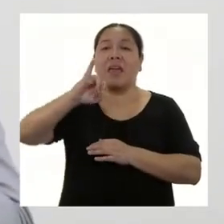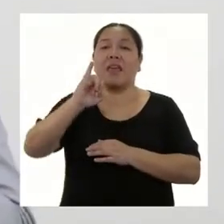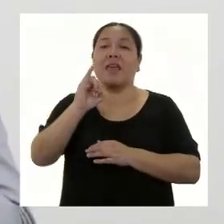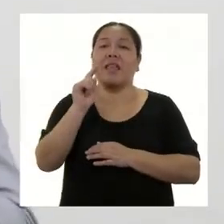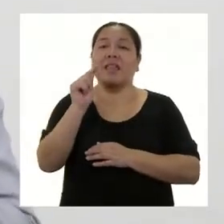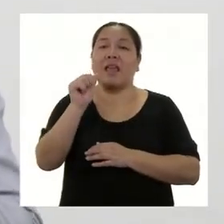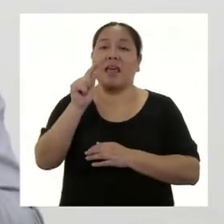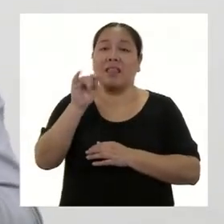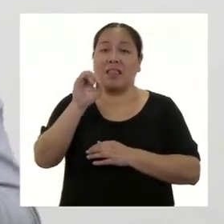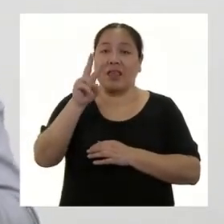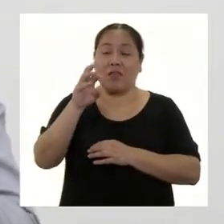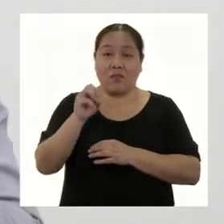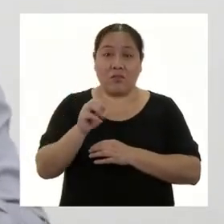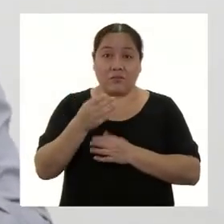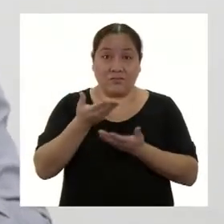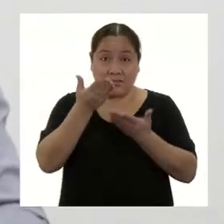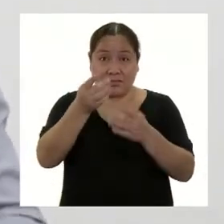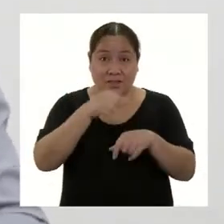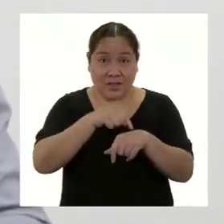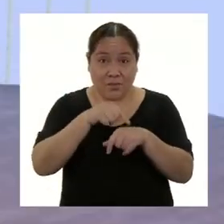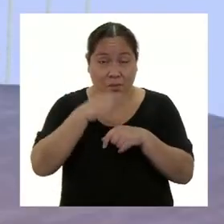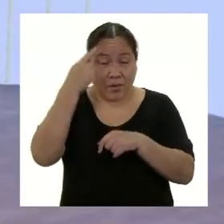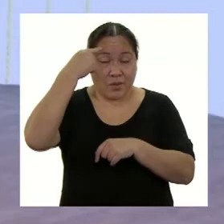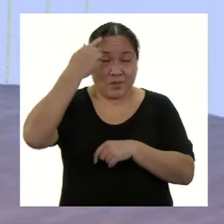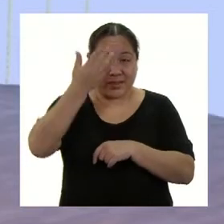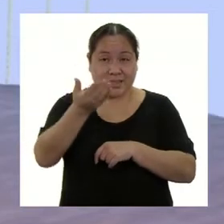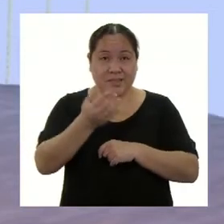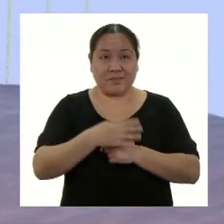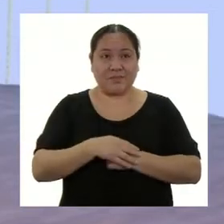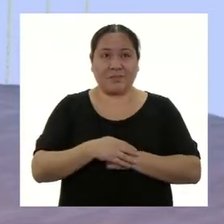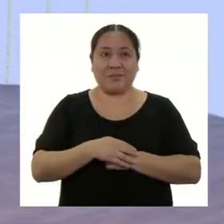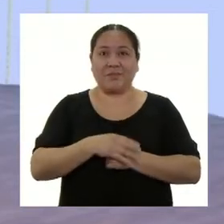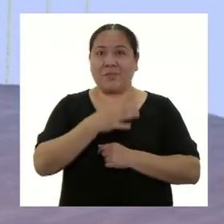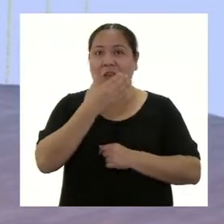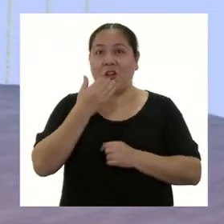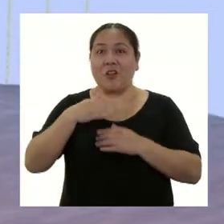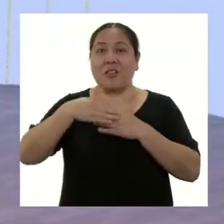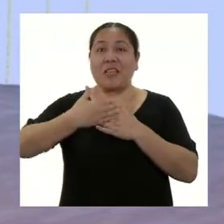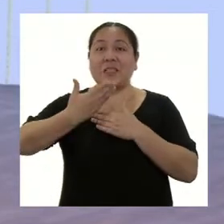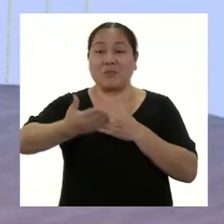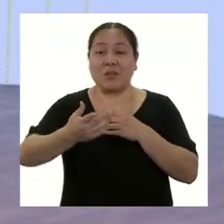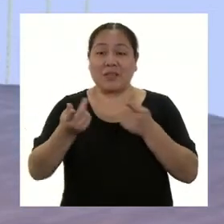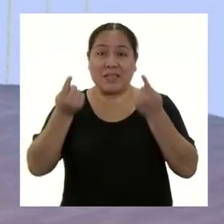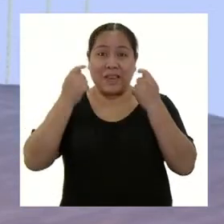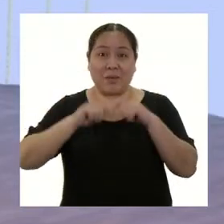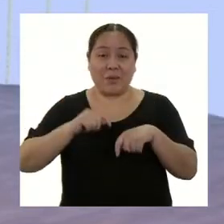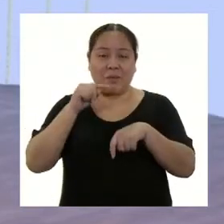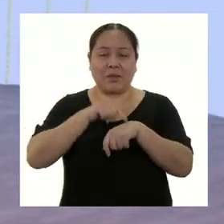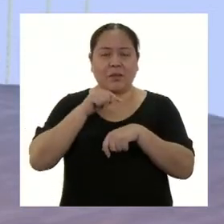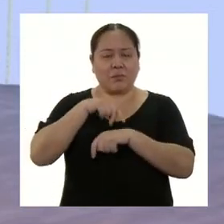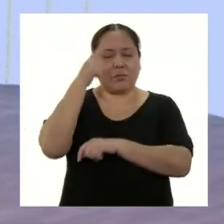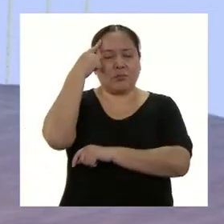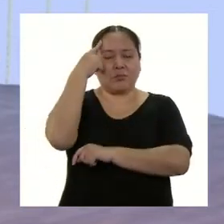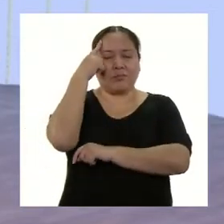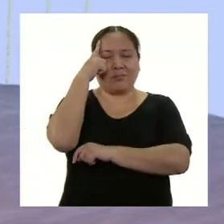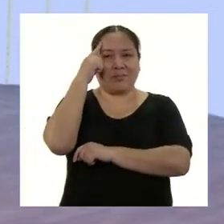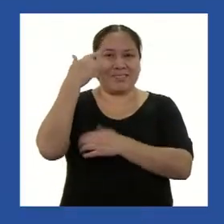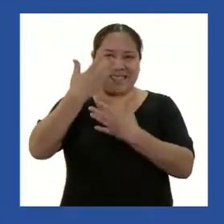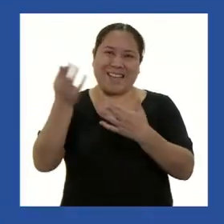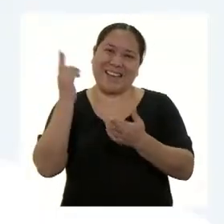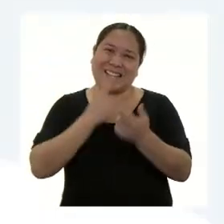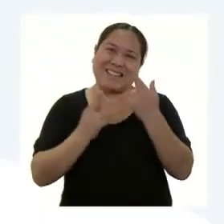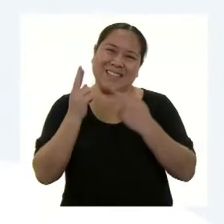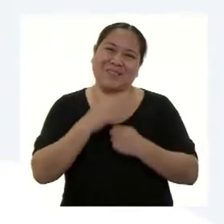a todas y todos unos segundos para pensar. Mejor veámoslo después de la pausa para tener tiempo de pensarla. Ya